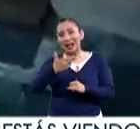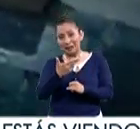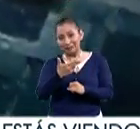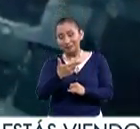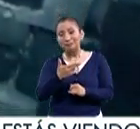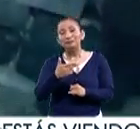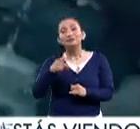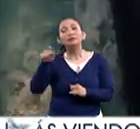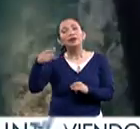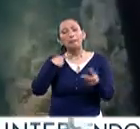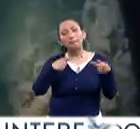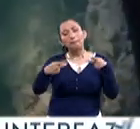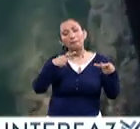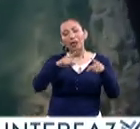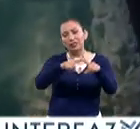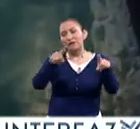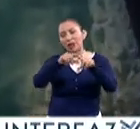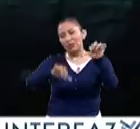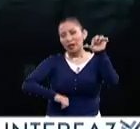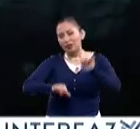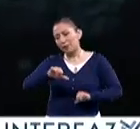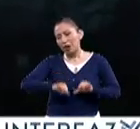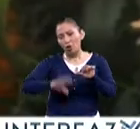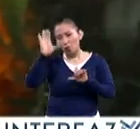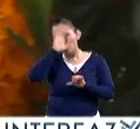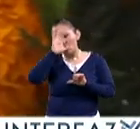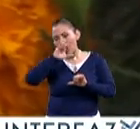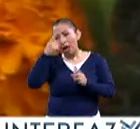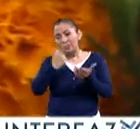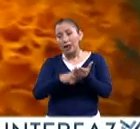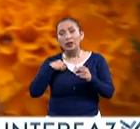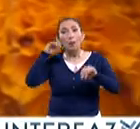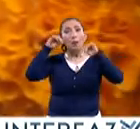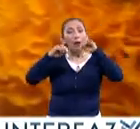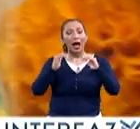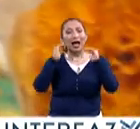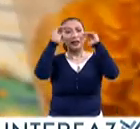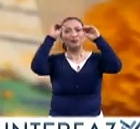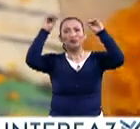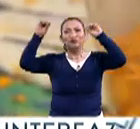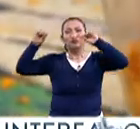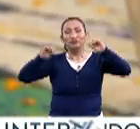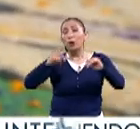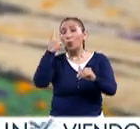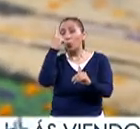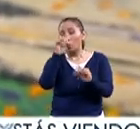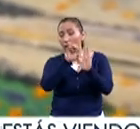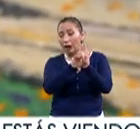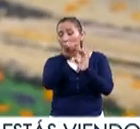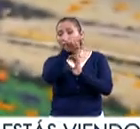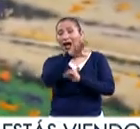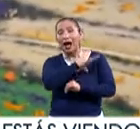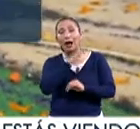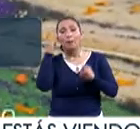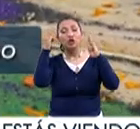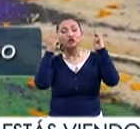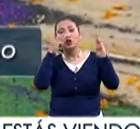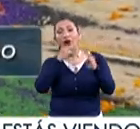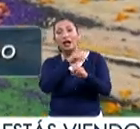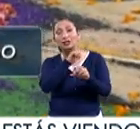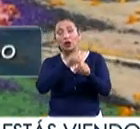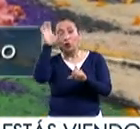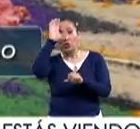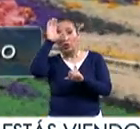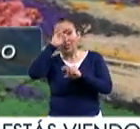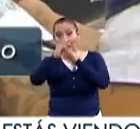e Historia organizaron diversas actividades culturales e instalaron altares. Entre ellos, se encuentra el Museo Nacional de